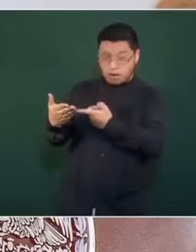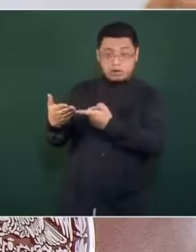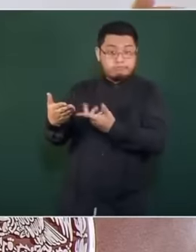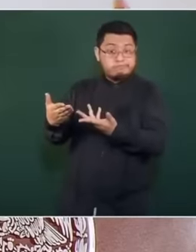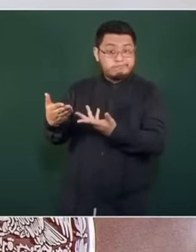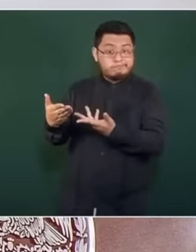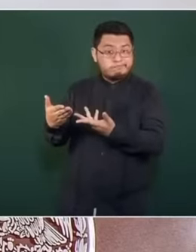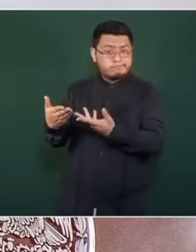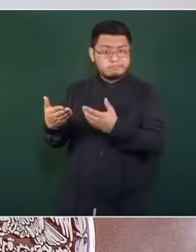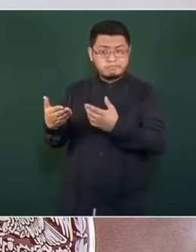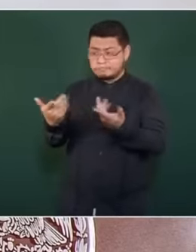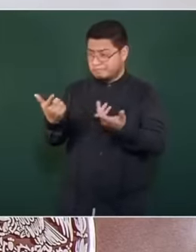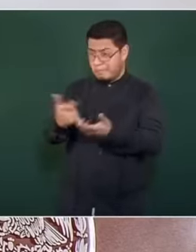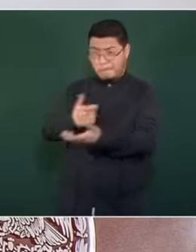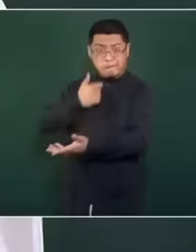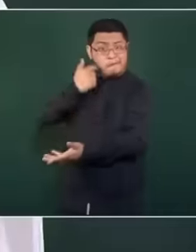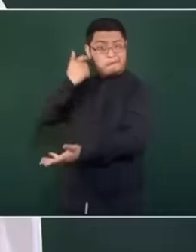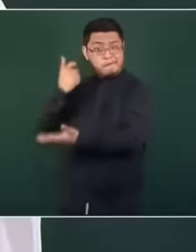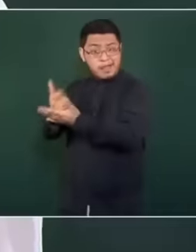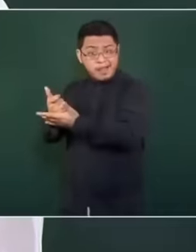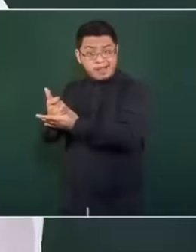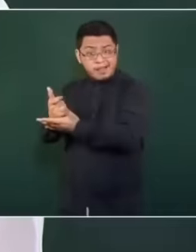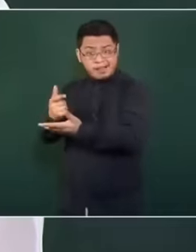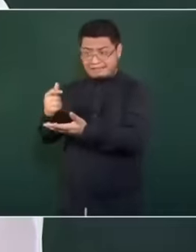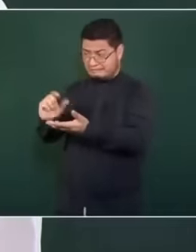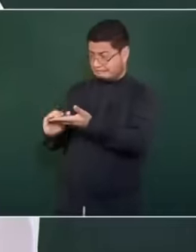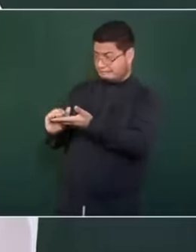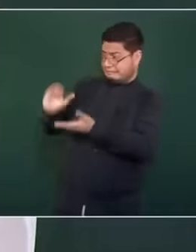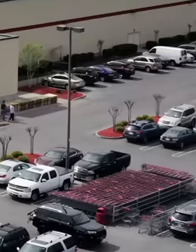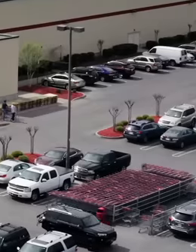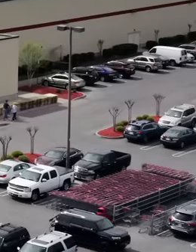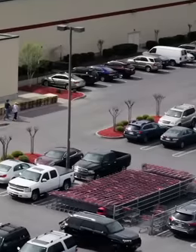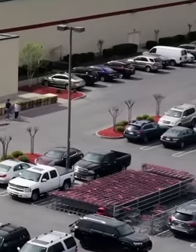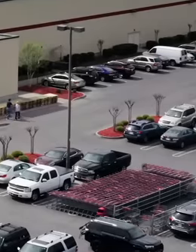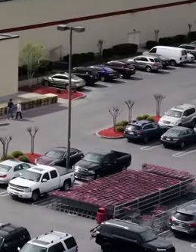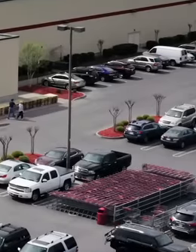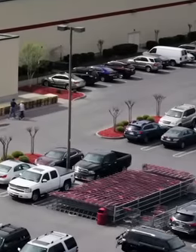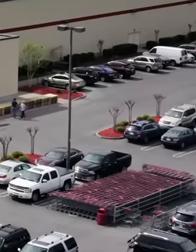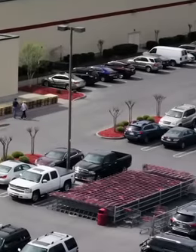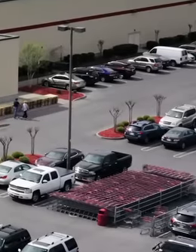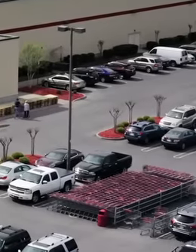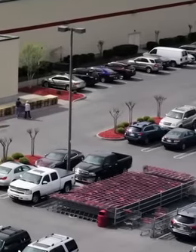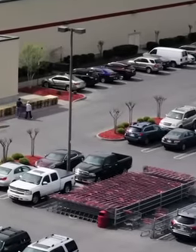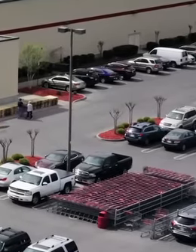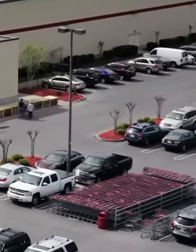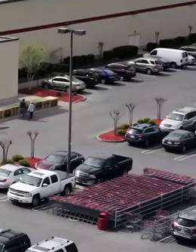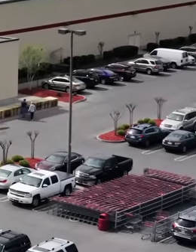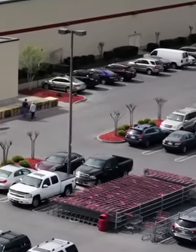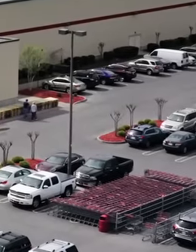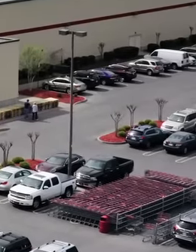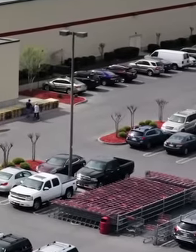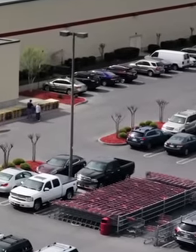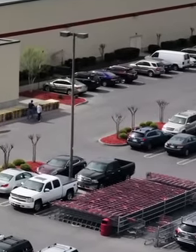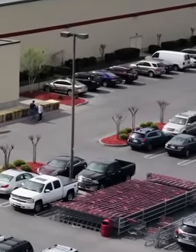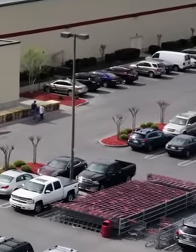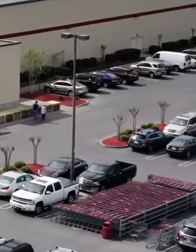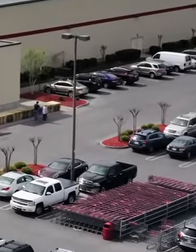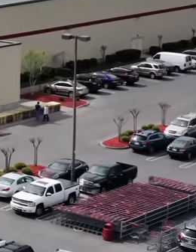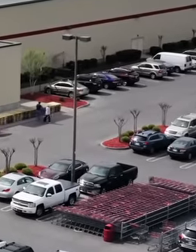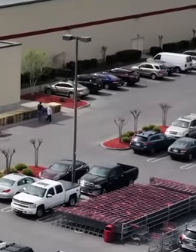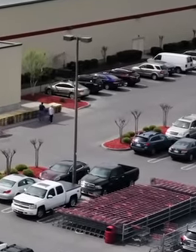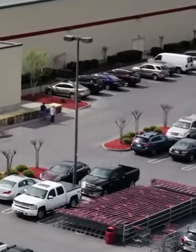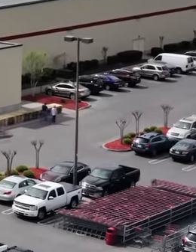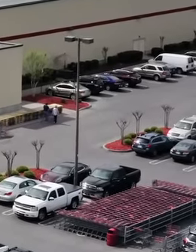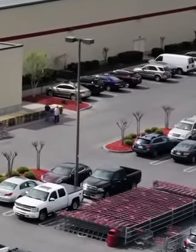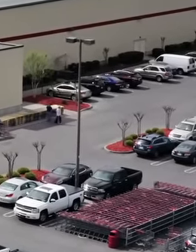Oxxo en proporción a lo que se consume. Entonces, no les